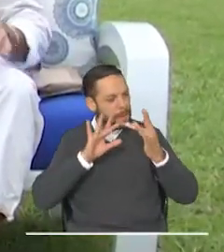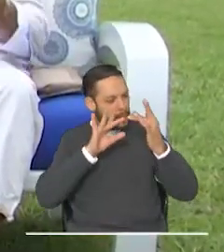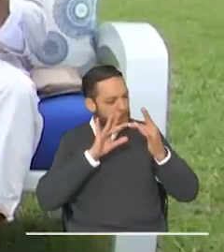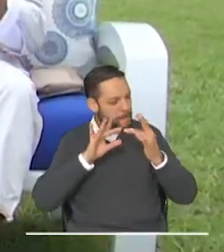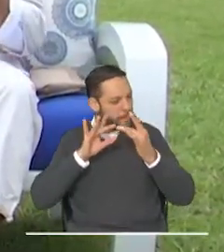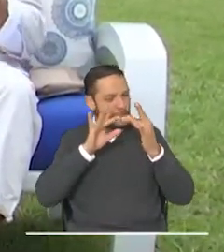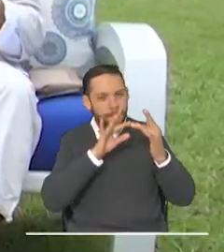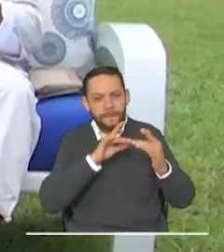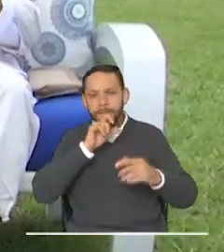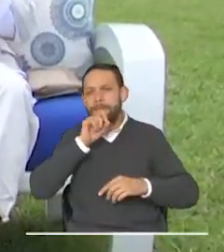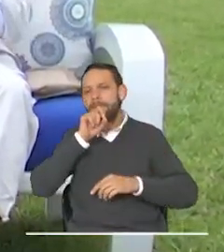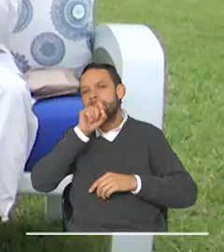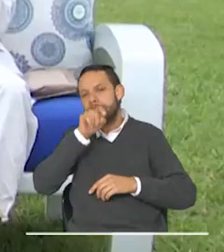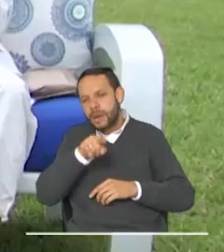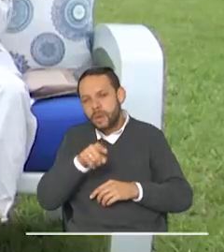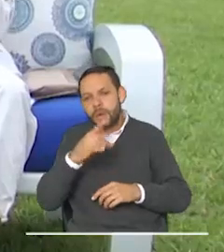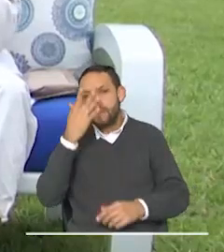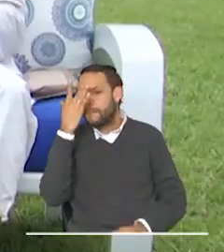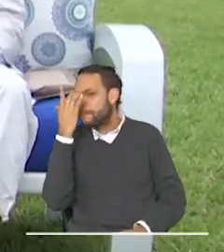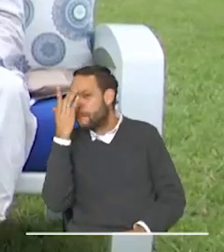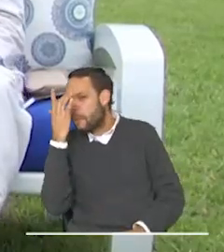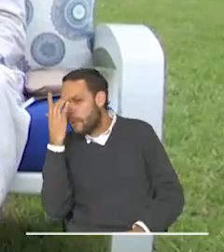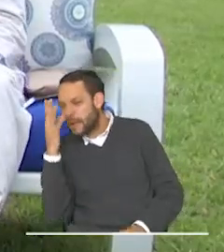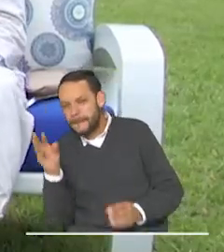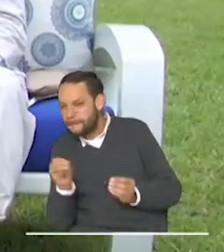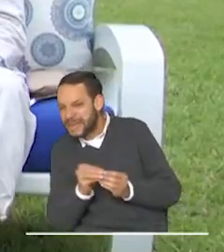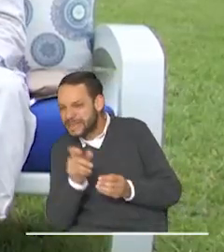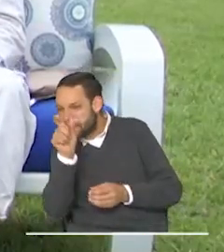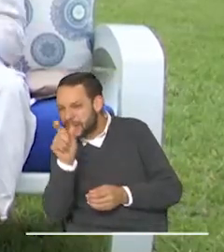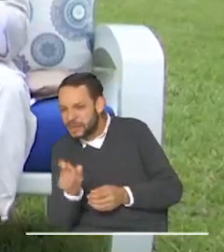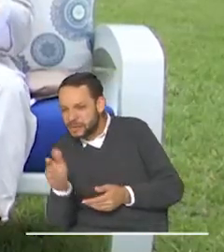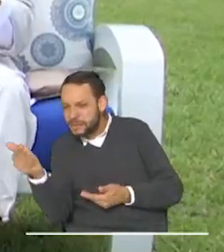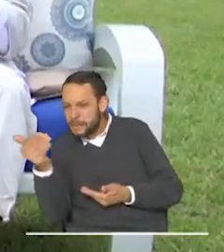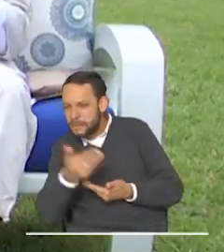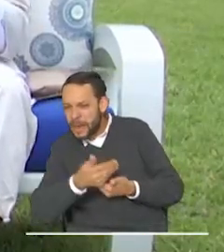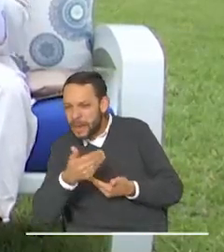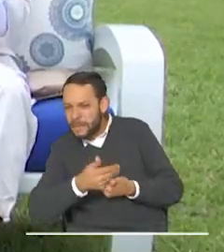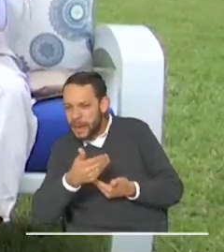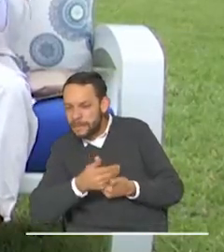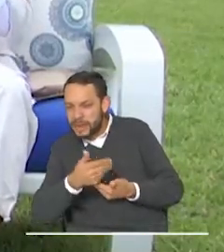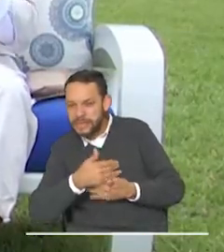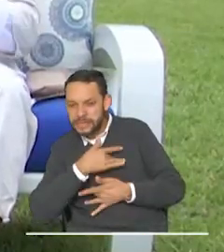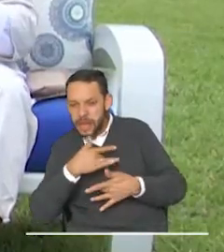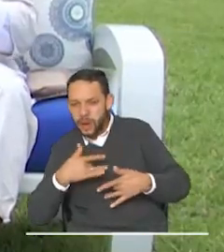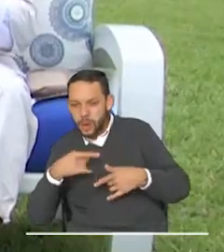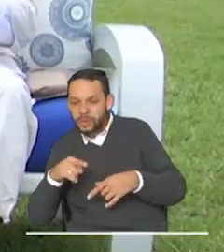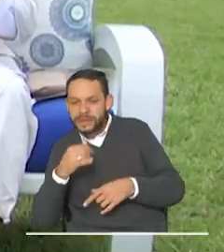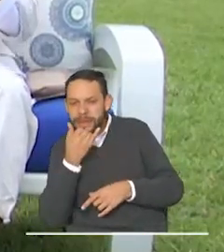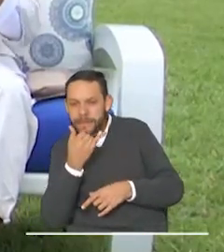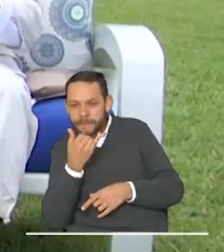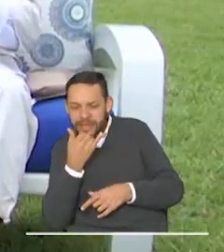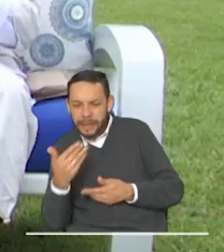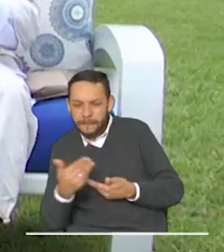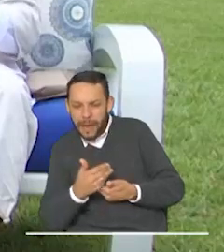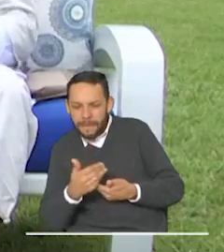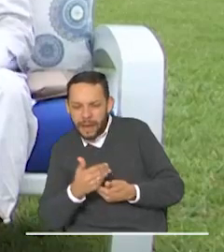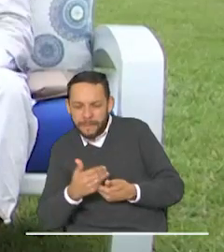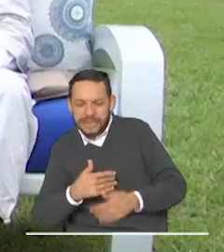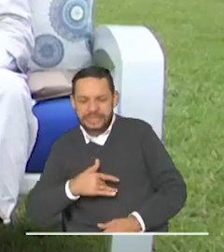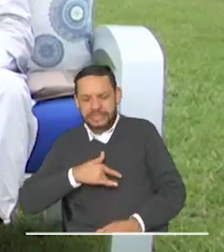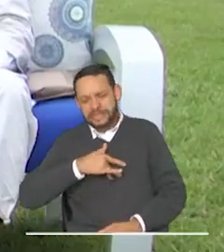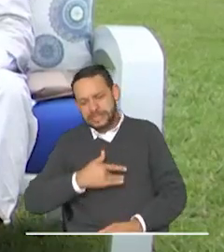como nos preguntan a los médicos venga y por qué es lo que más consultan las personas en salud que gastritis que artritis y